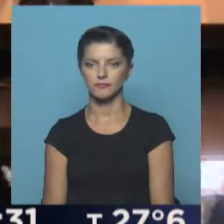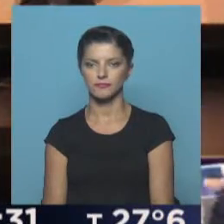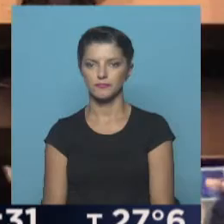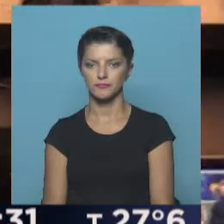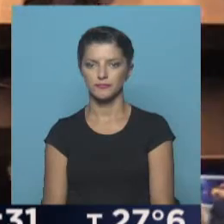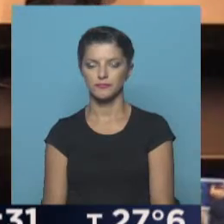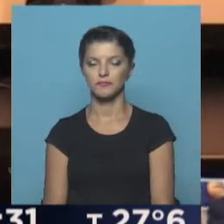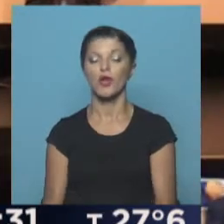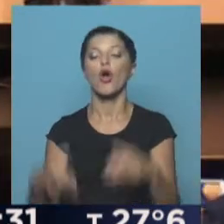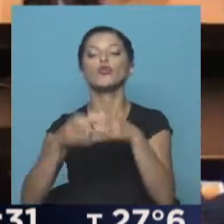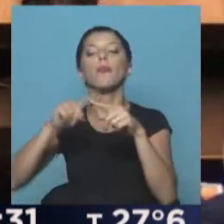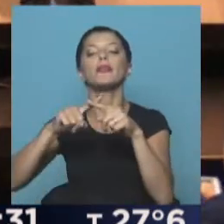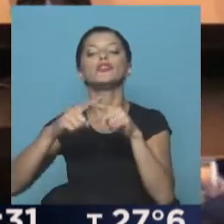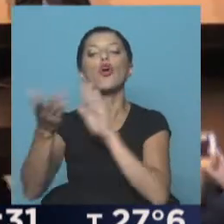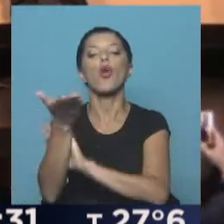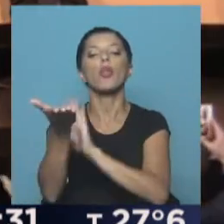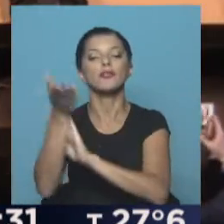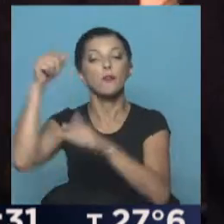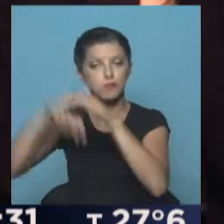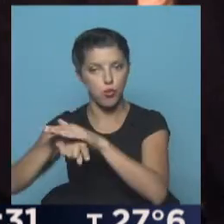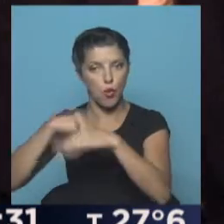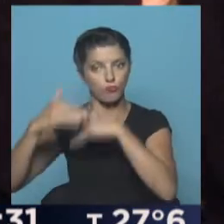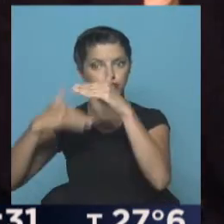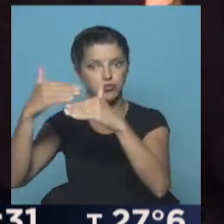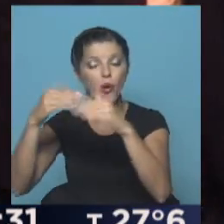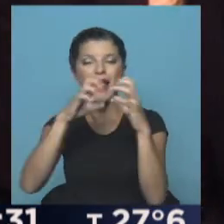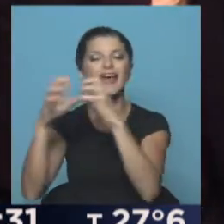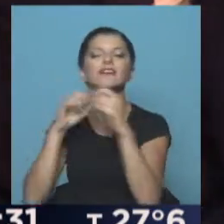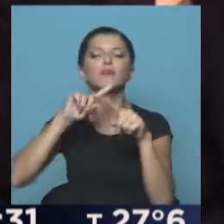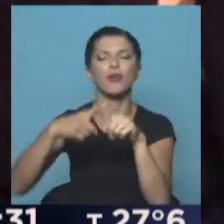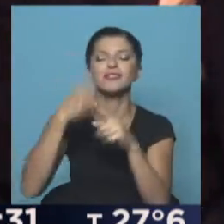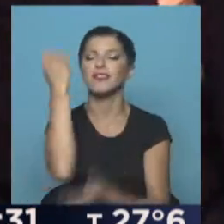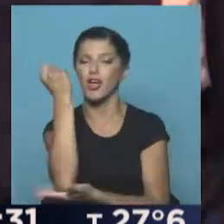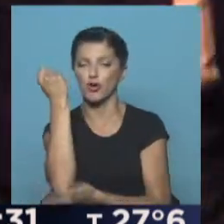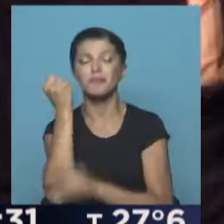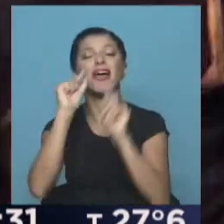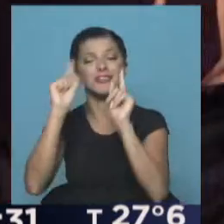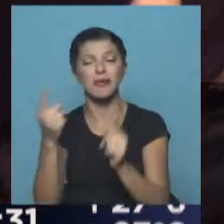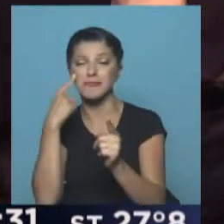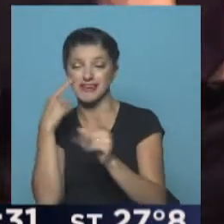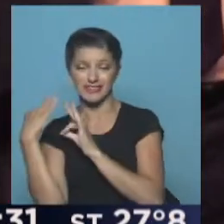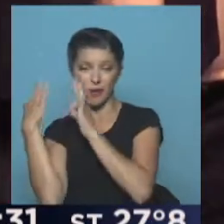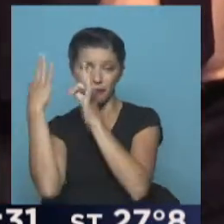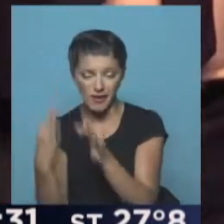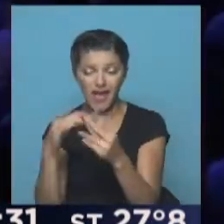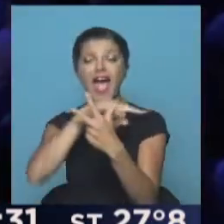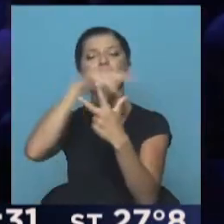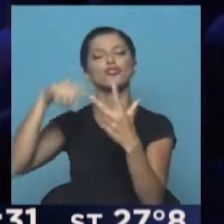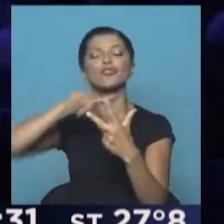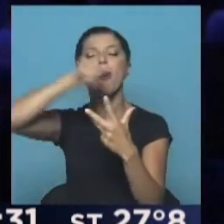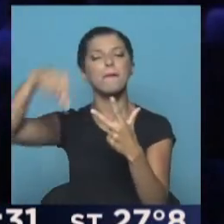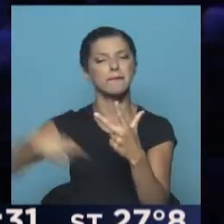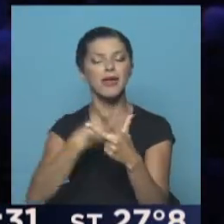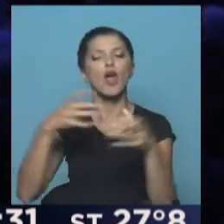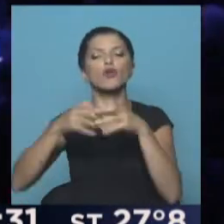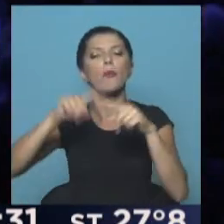Avanza la ultraderecha en Europa. La crisis político-económica y la masiva llegada de inmigrantes abonan el crecimiento